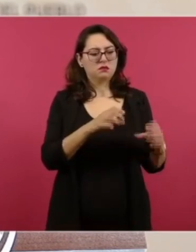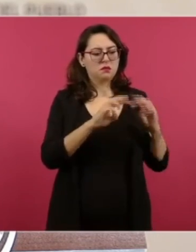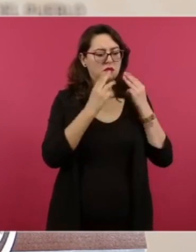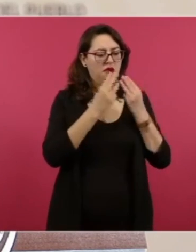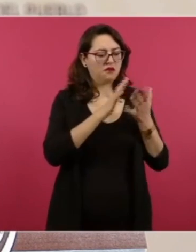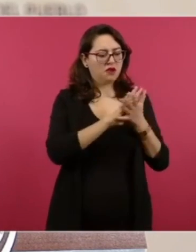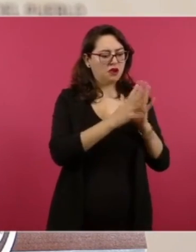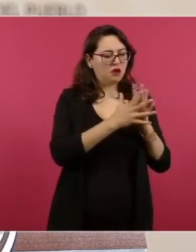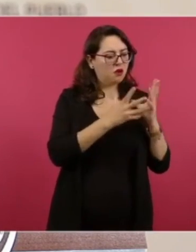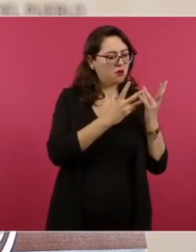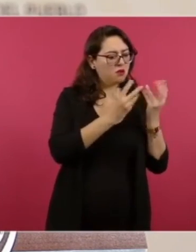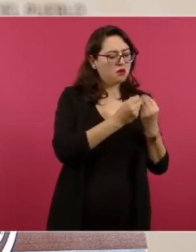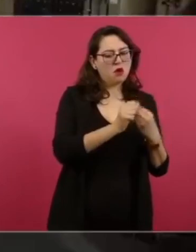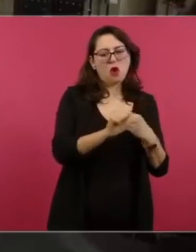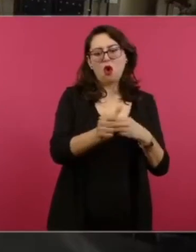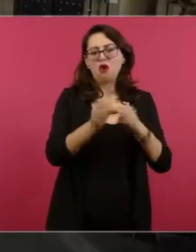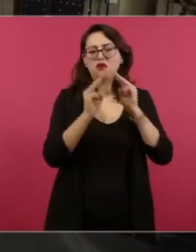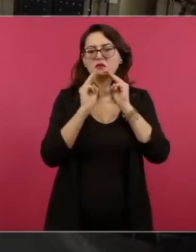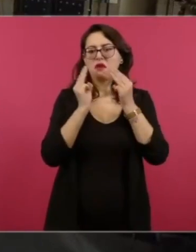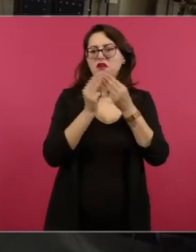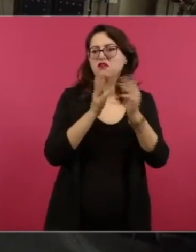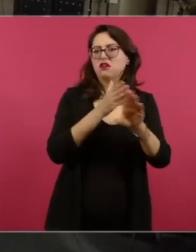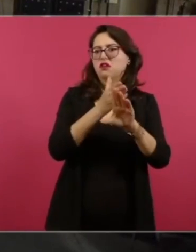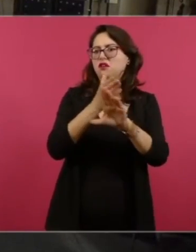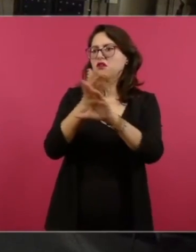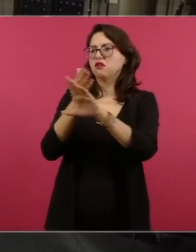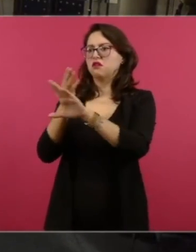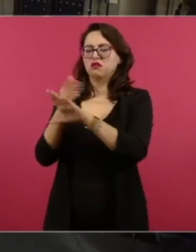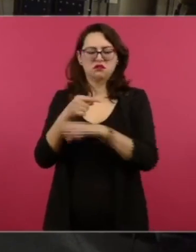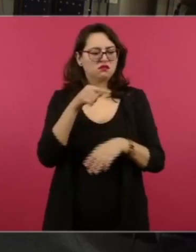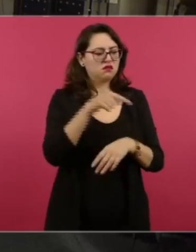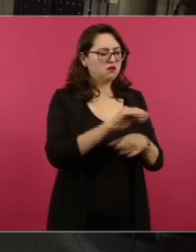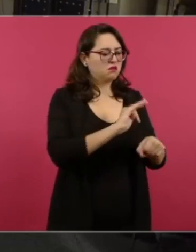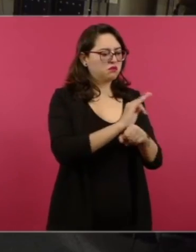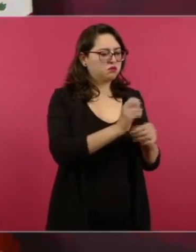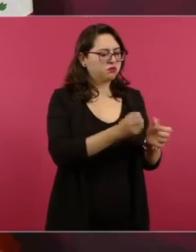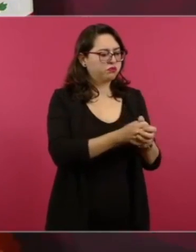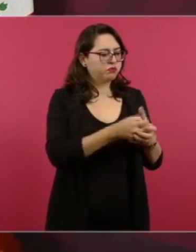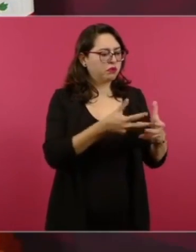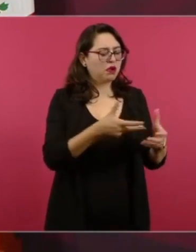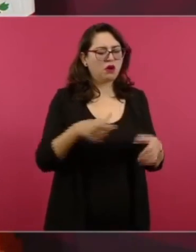recluido. Había una especie de narcoestado.